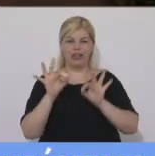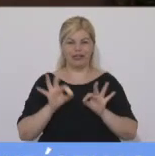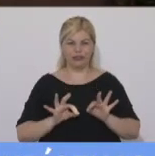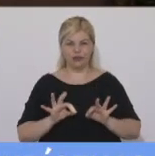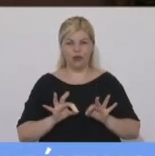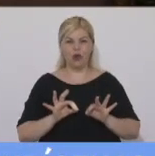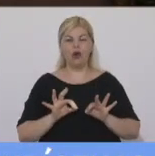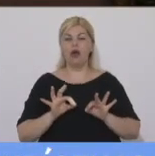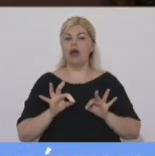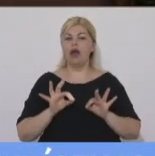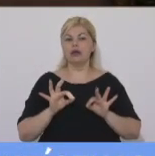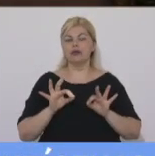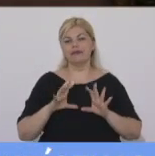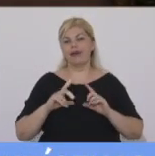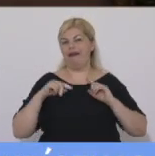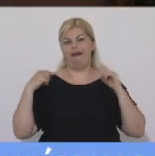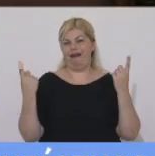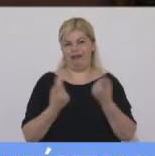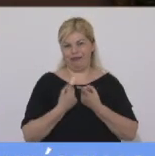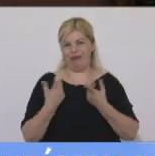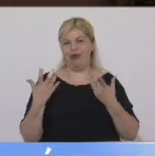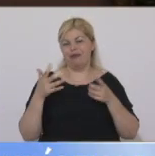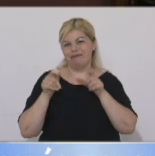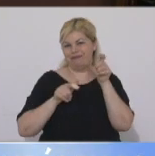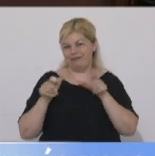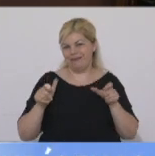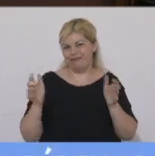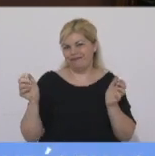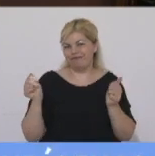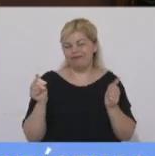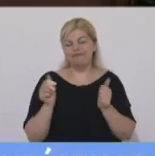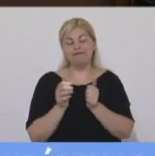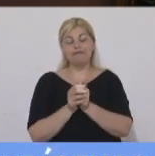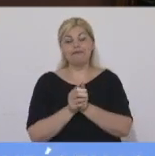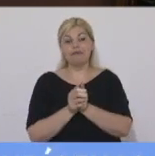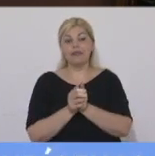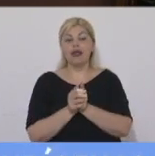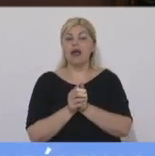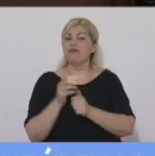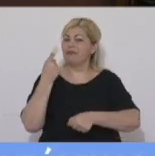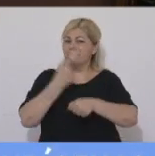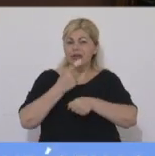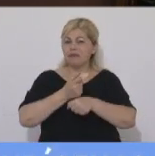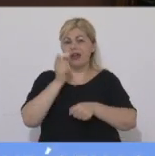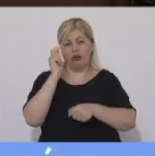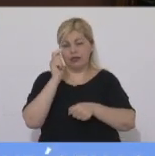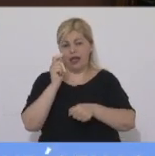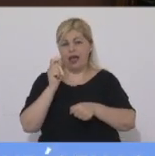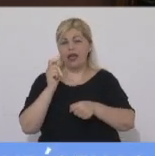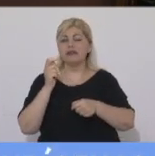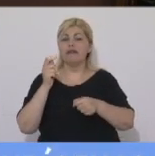a todos nuestros compatriotas. En principio, a los descendientes de los pueblos